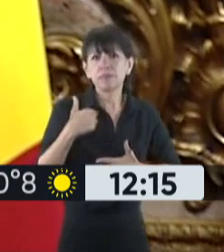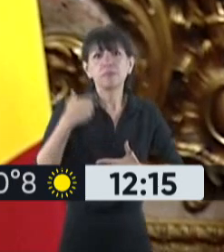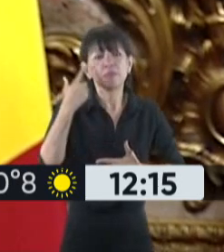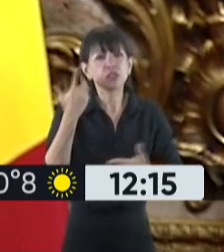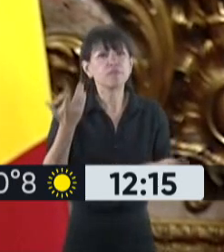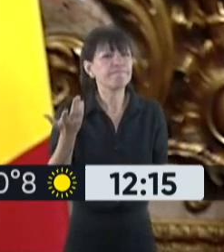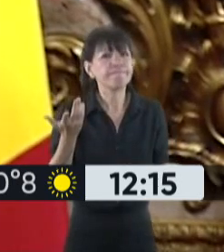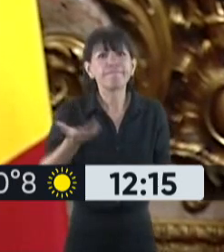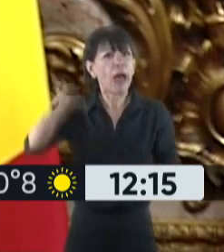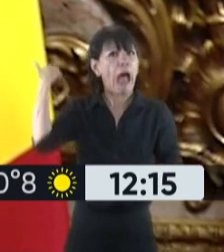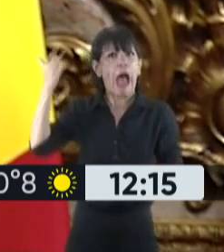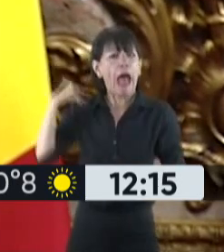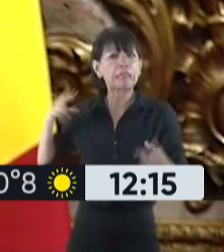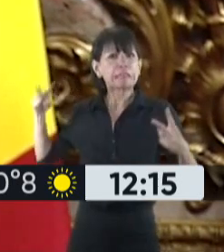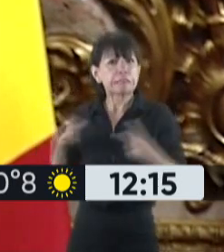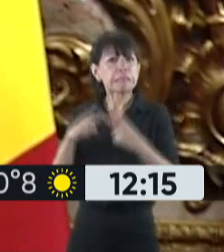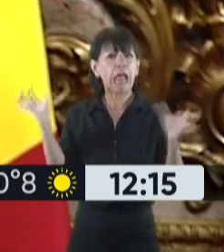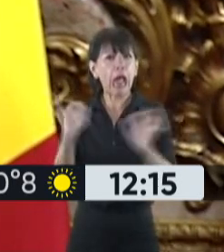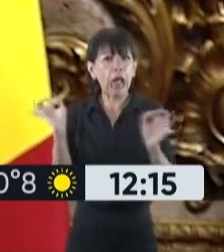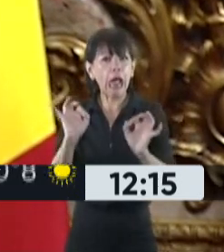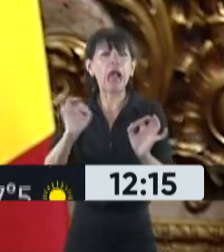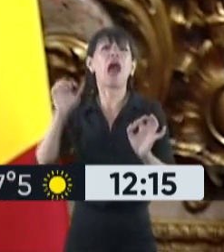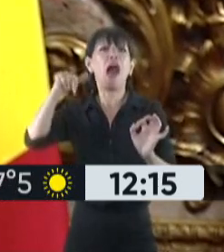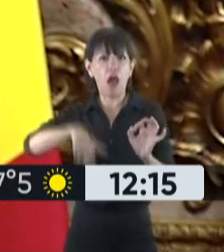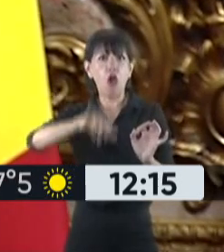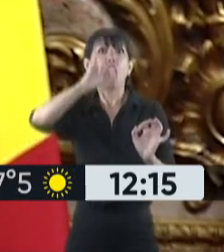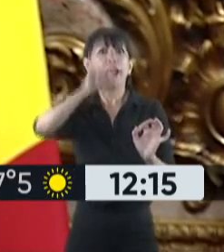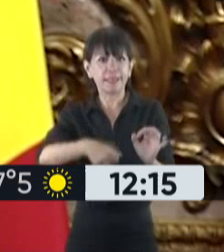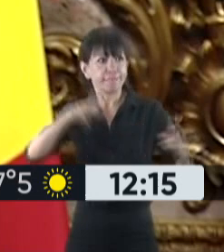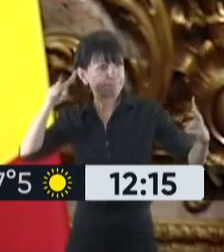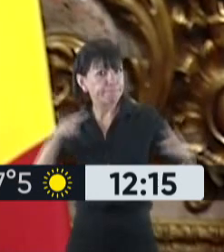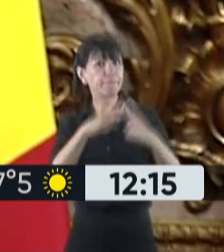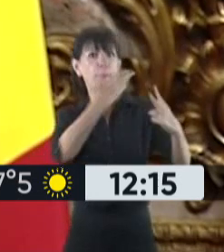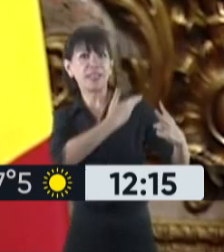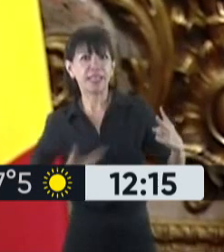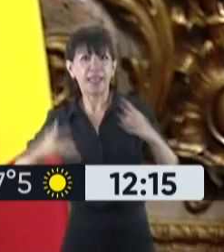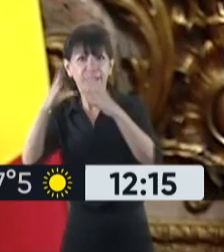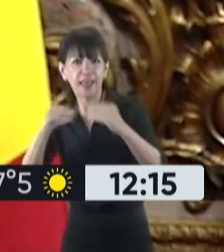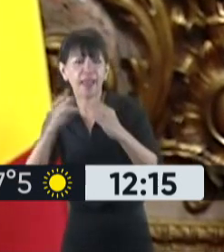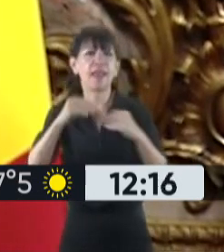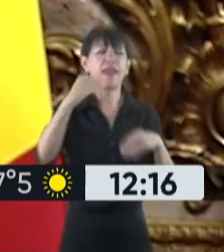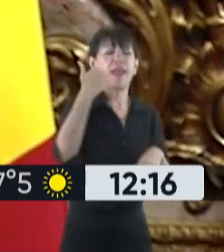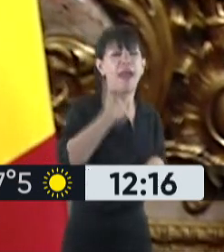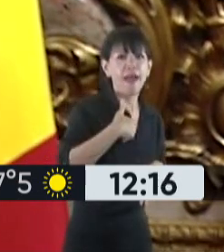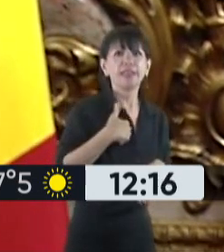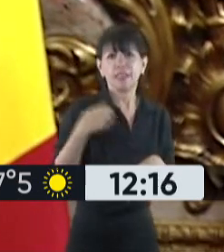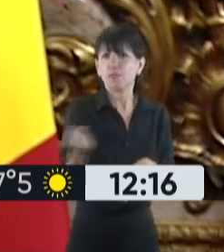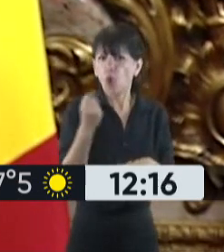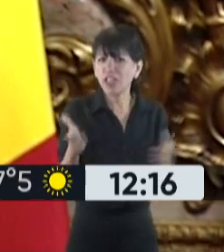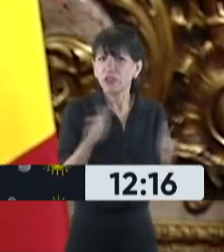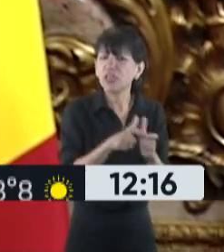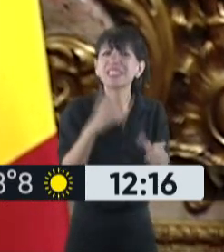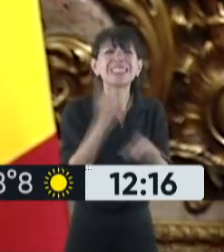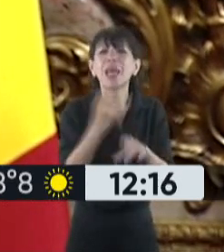tardado tanto en ocurrir, pero creo que ahora está muy bien que nos hemos reunido. Es muy importante